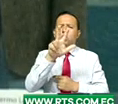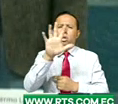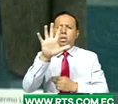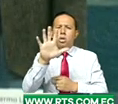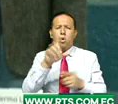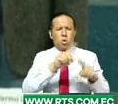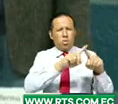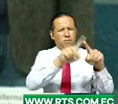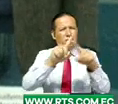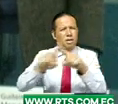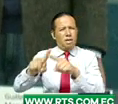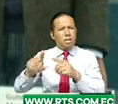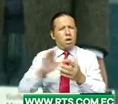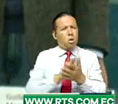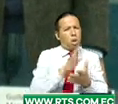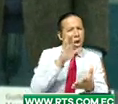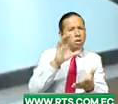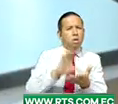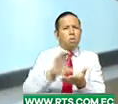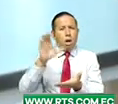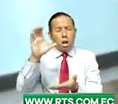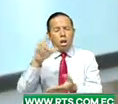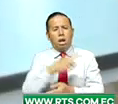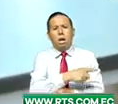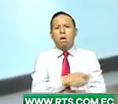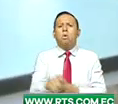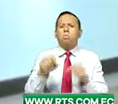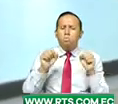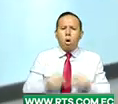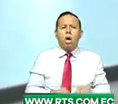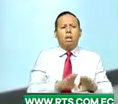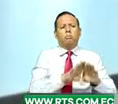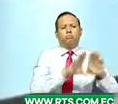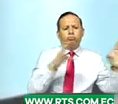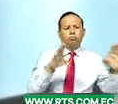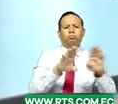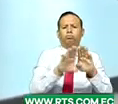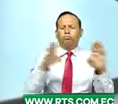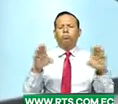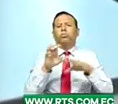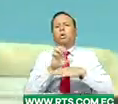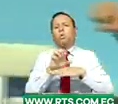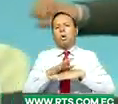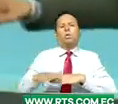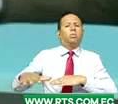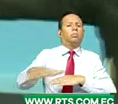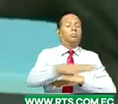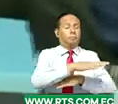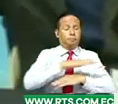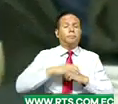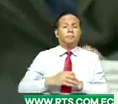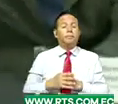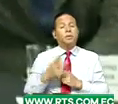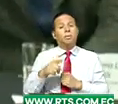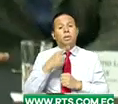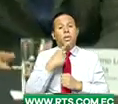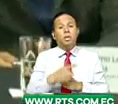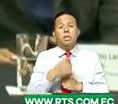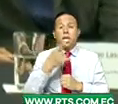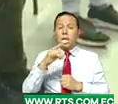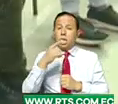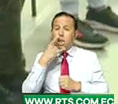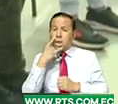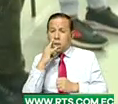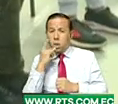educativas tienen autorización para hacer uso progresivo de sus instalaciones a escala nacional. Además, adelantó que menores de 15